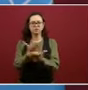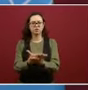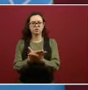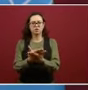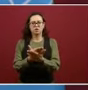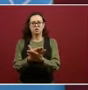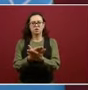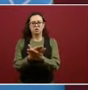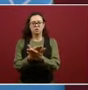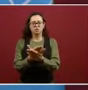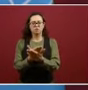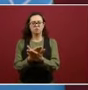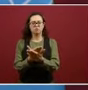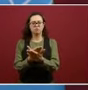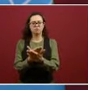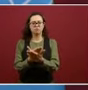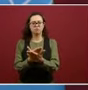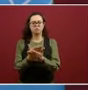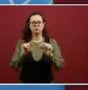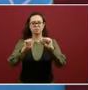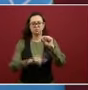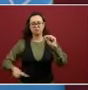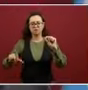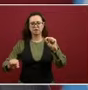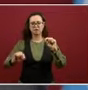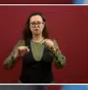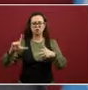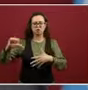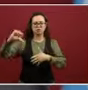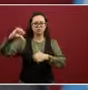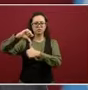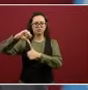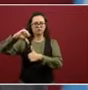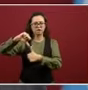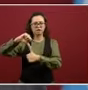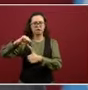desarrollo para México y los países de Centroamérica,